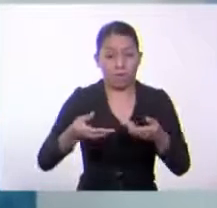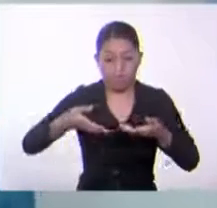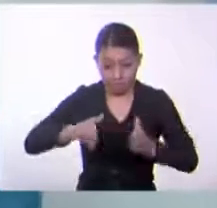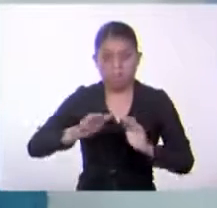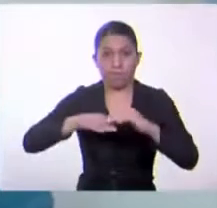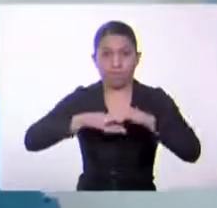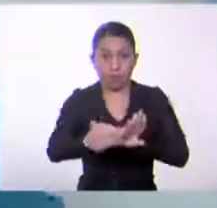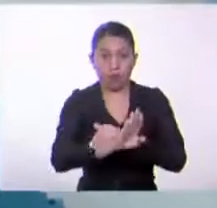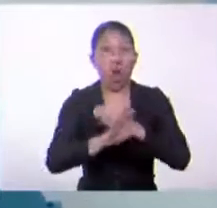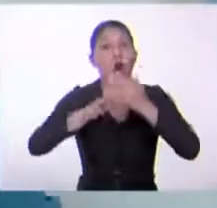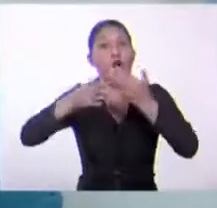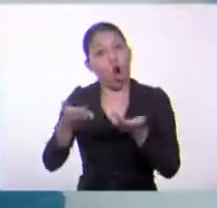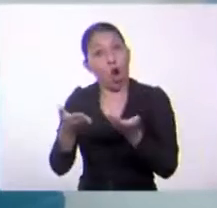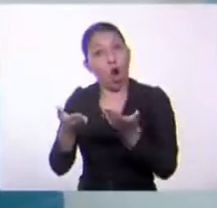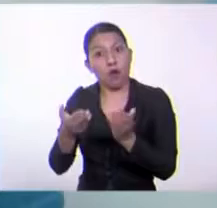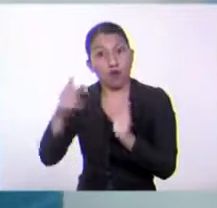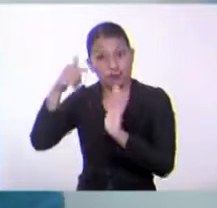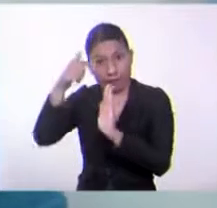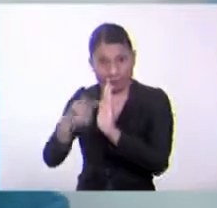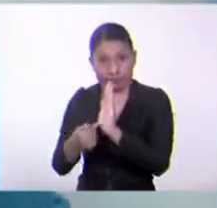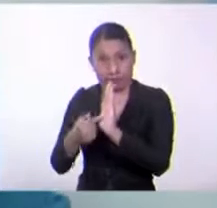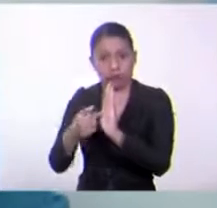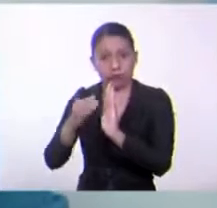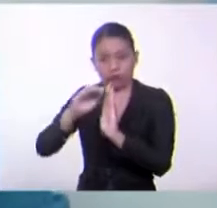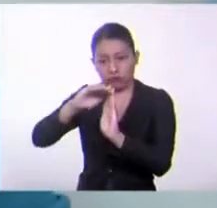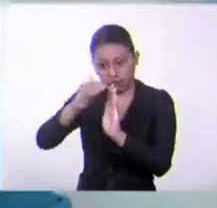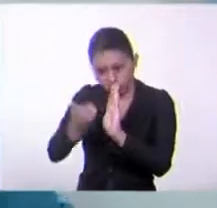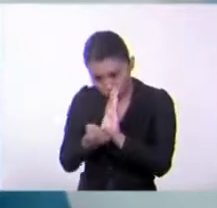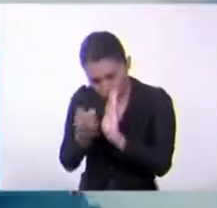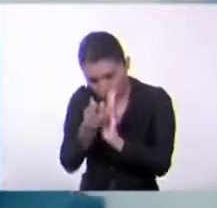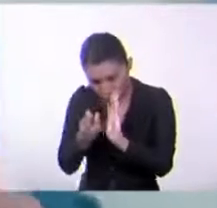la nueva que vimos hoy, ovovivíparos.